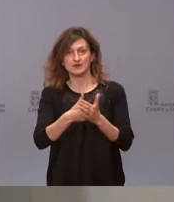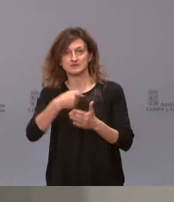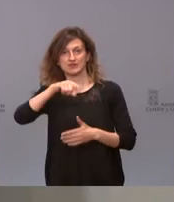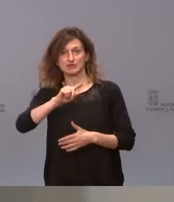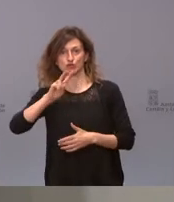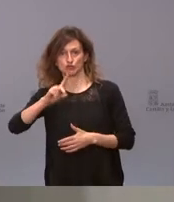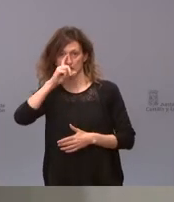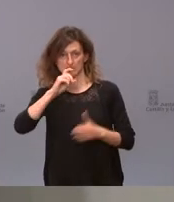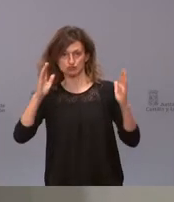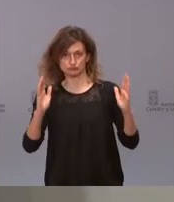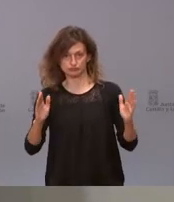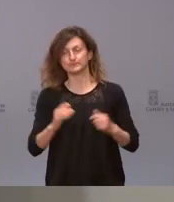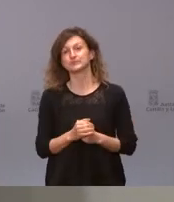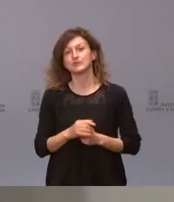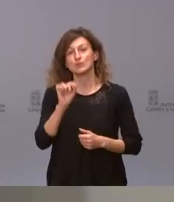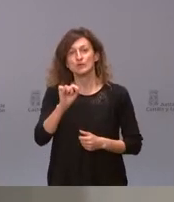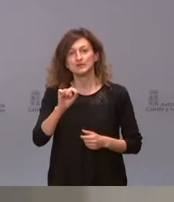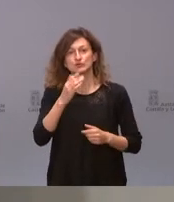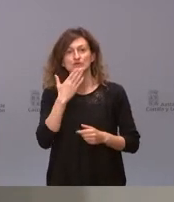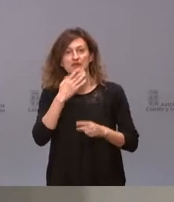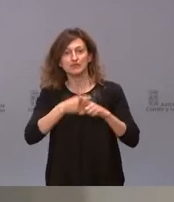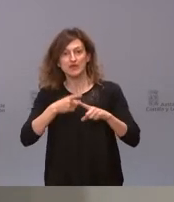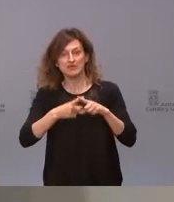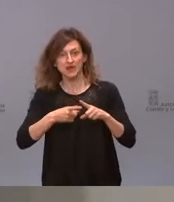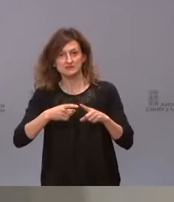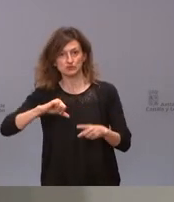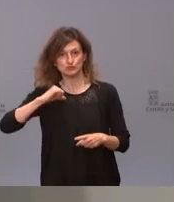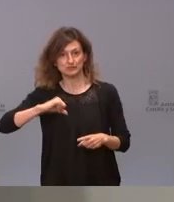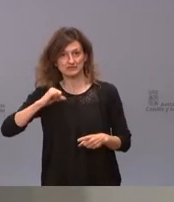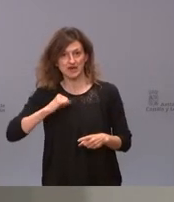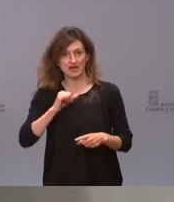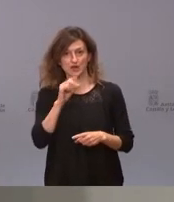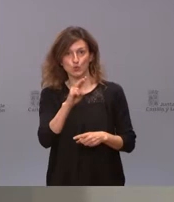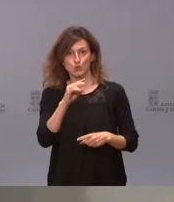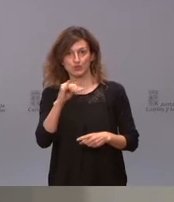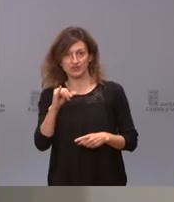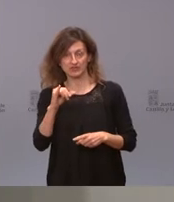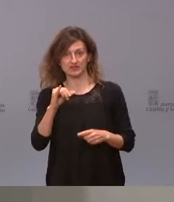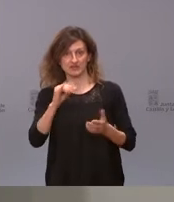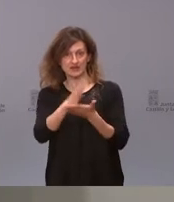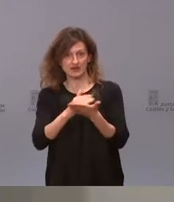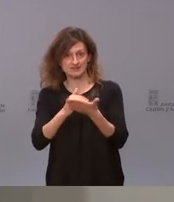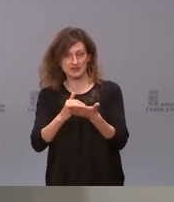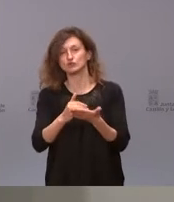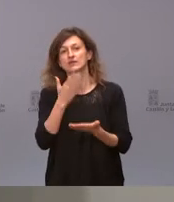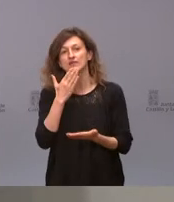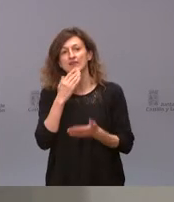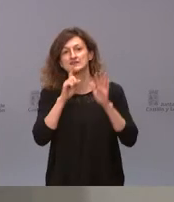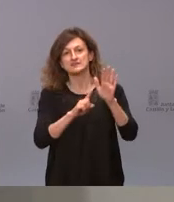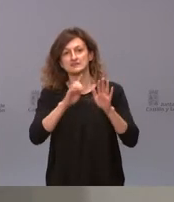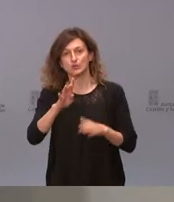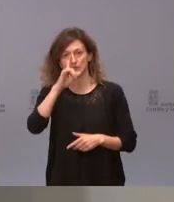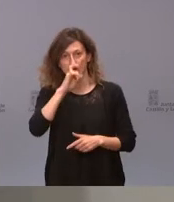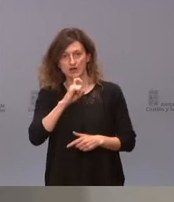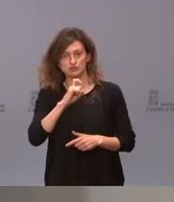en estos momentos la edad media de los pacientes hospitalizados en las camas de críticos de la comunidad es de 64 años